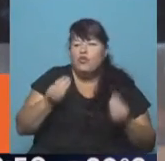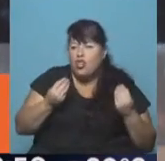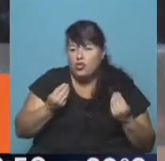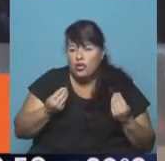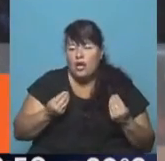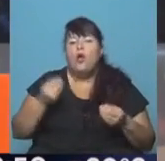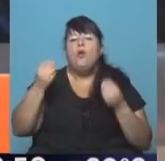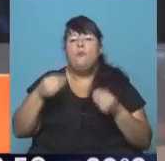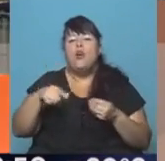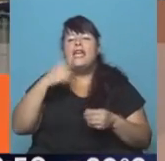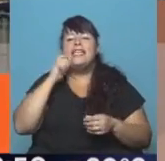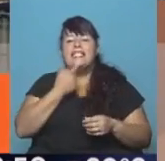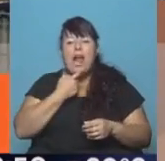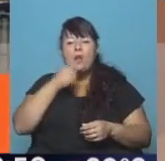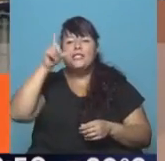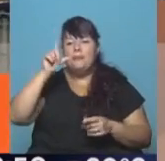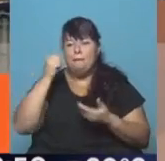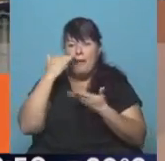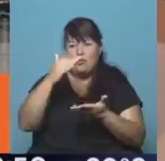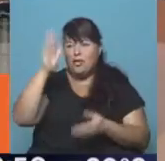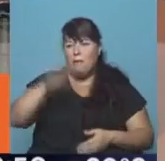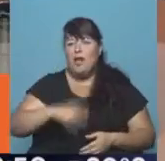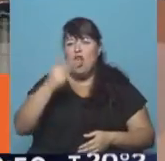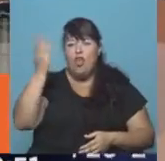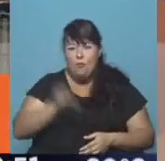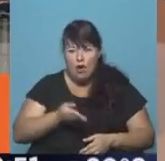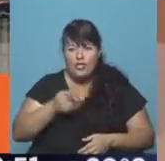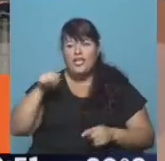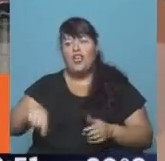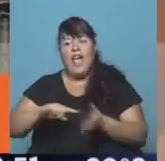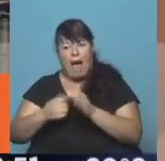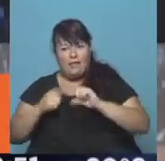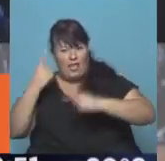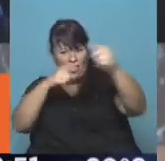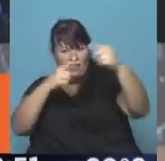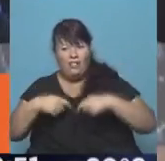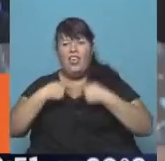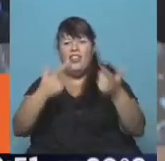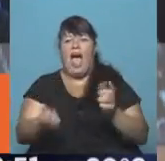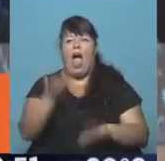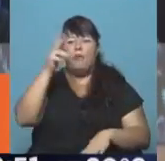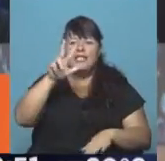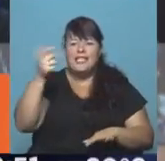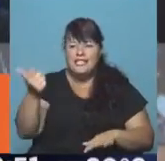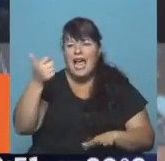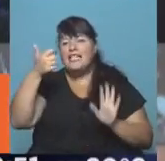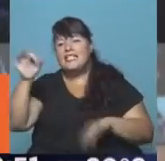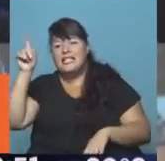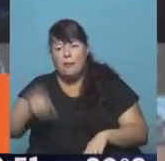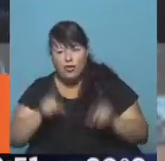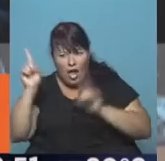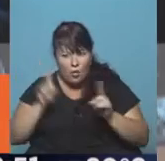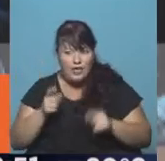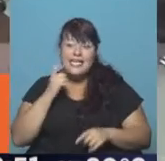entonces por qué san luís con un presupuesto que no es ni el 2% del que tienen sean buenos aires ha otorgado un aumento del 36 al 60 por ciento